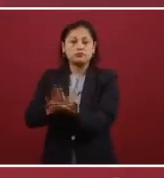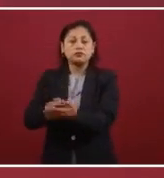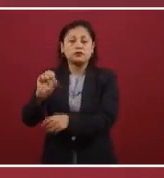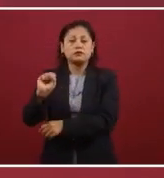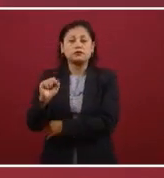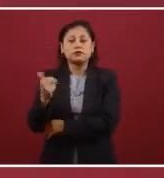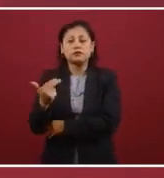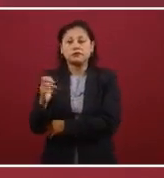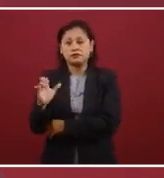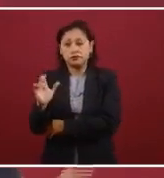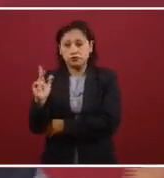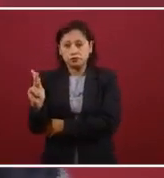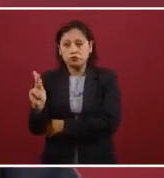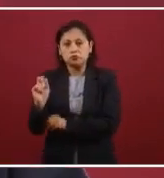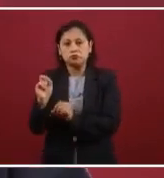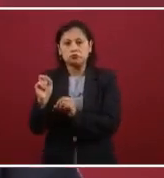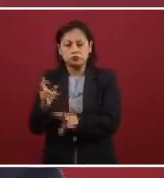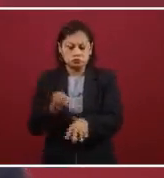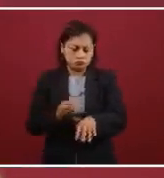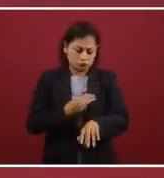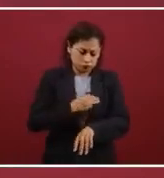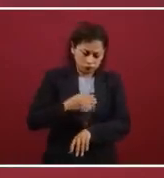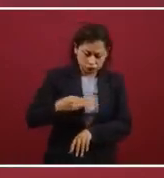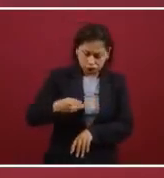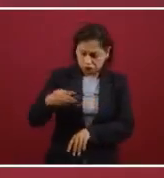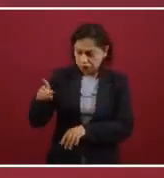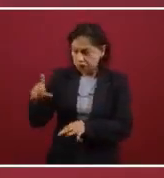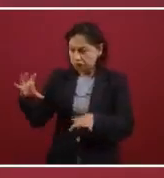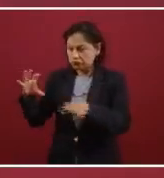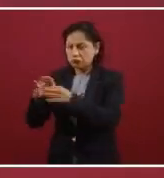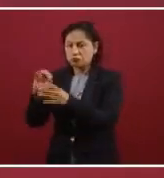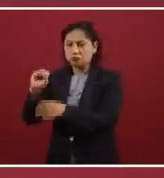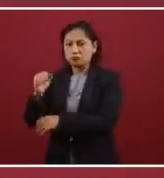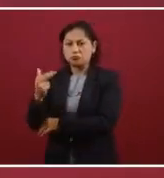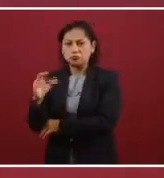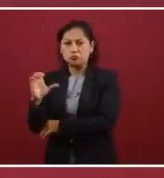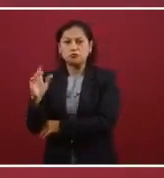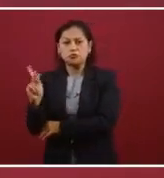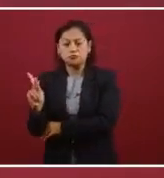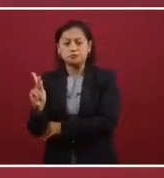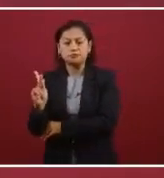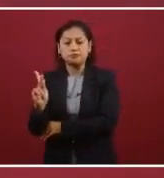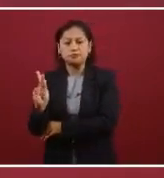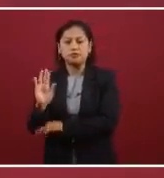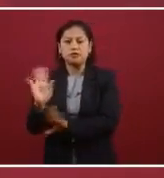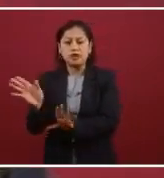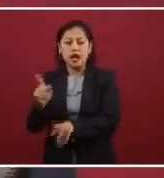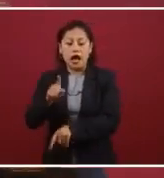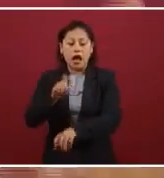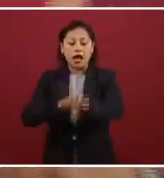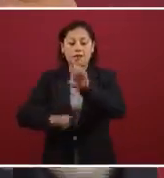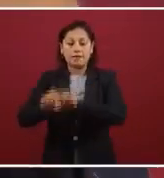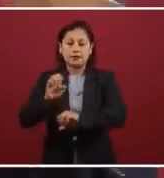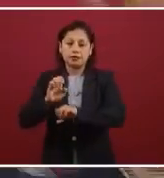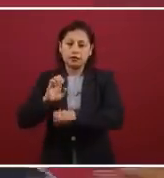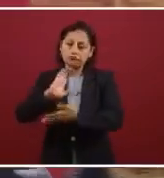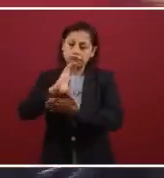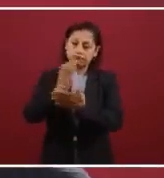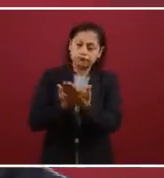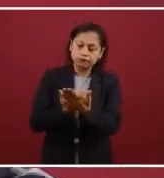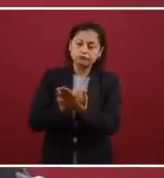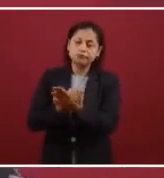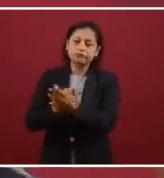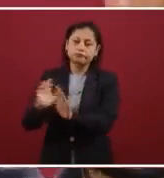y al constructor se le pagaba año con año. Bueno,